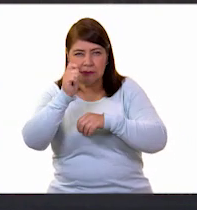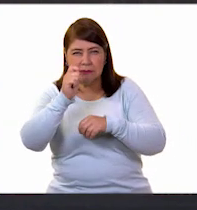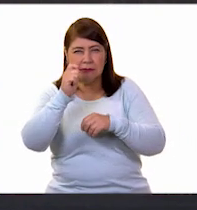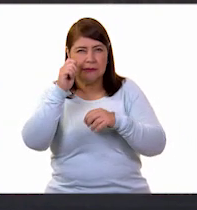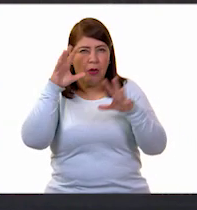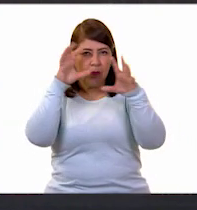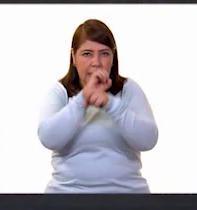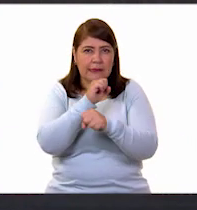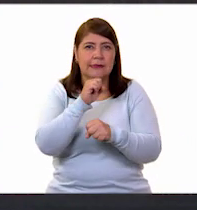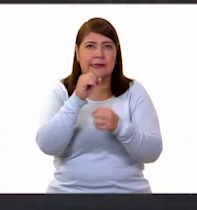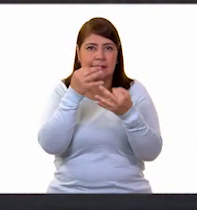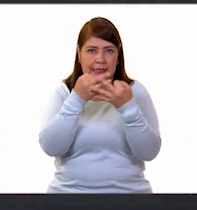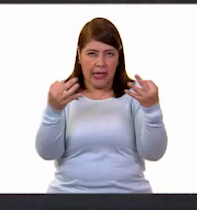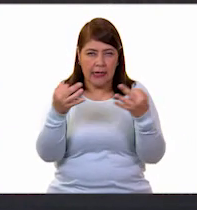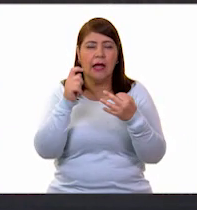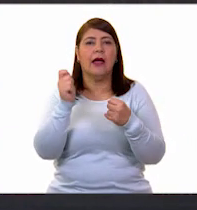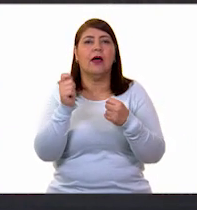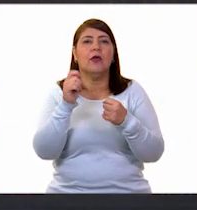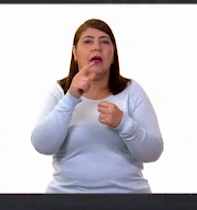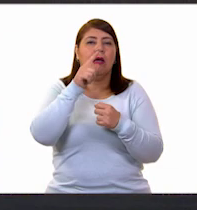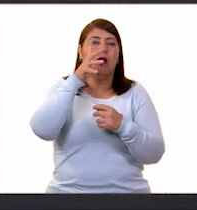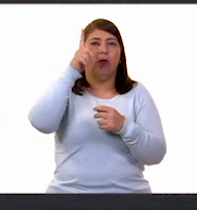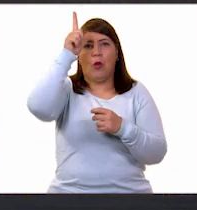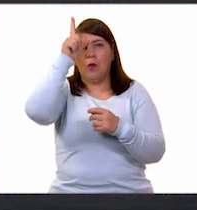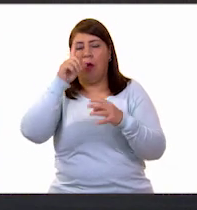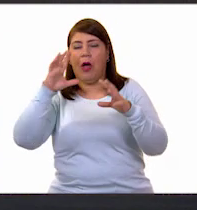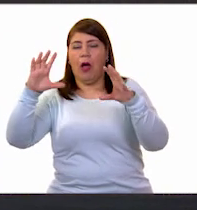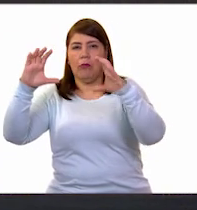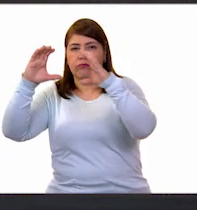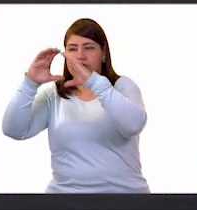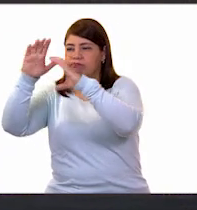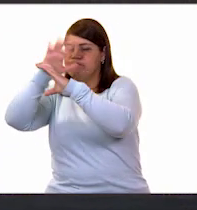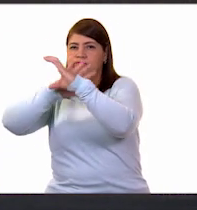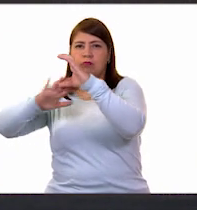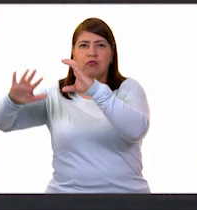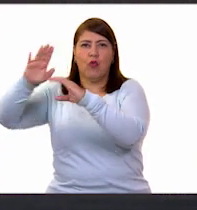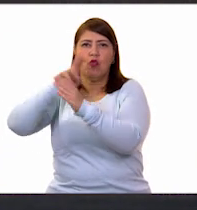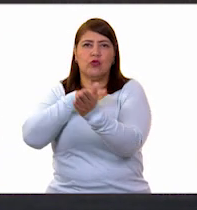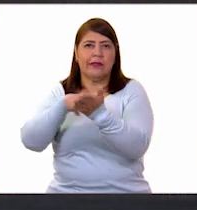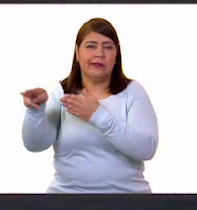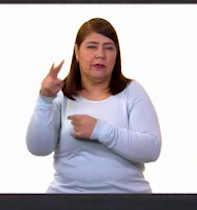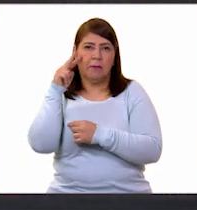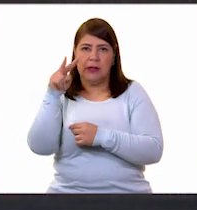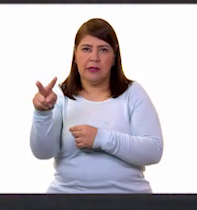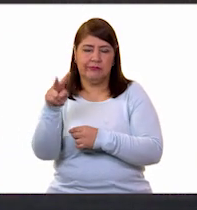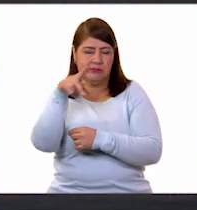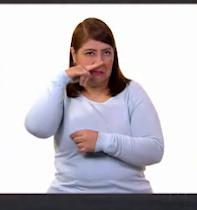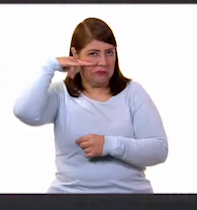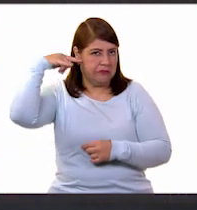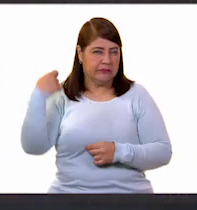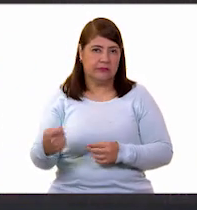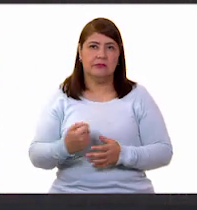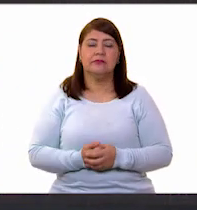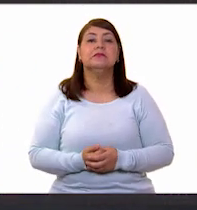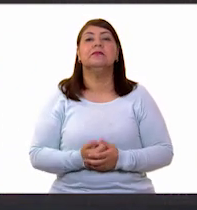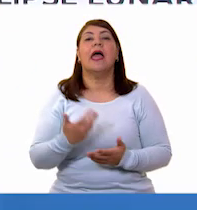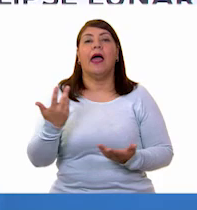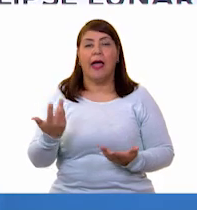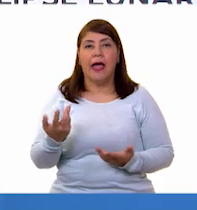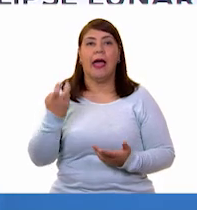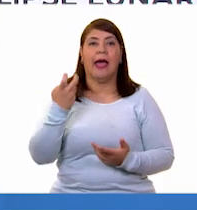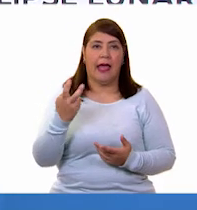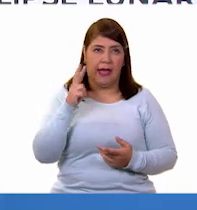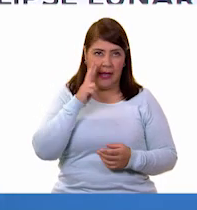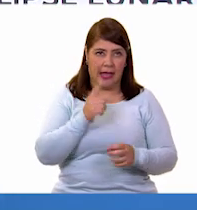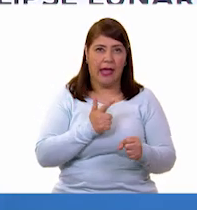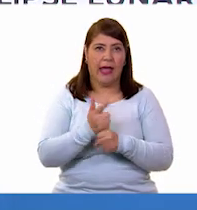provocó que la luna... quede oscura, no se vea. Y ahora sí, maestro, en este modelo ya se ve la